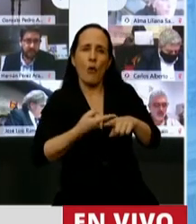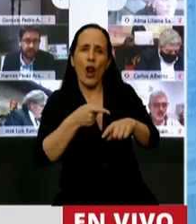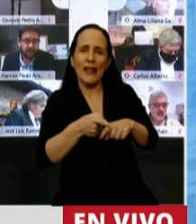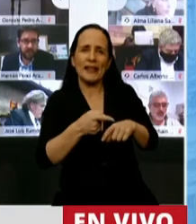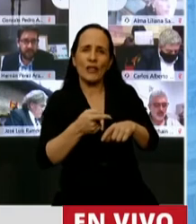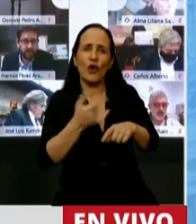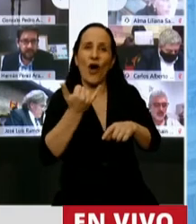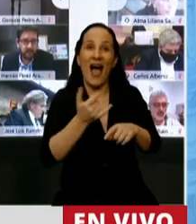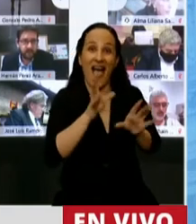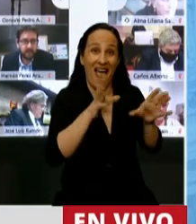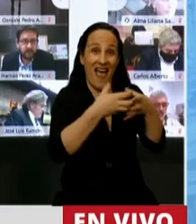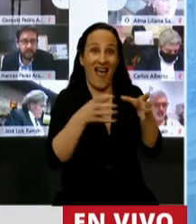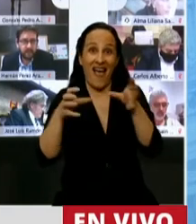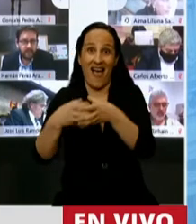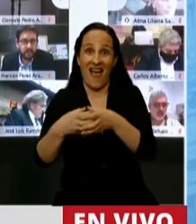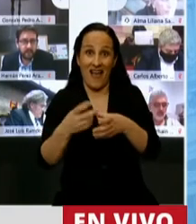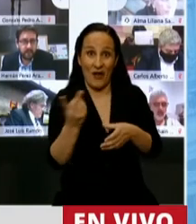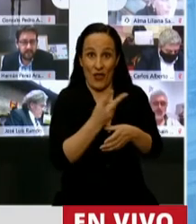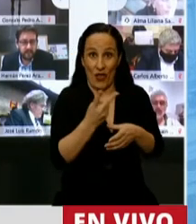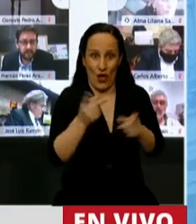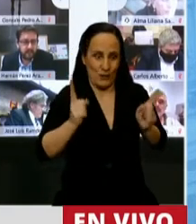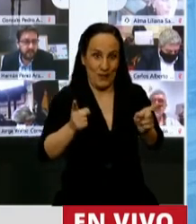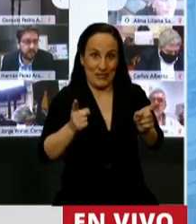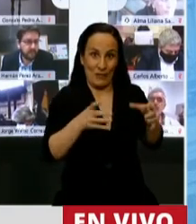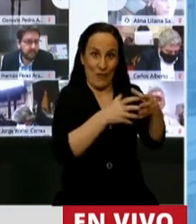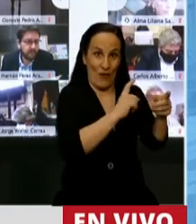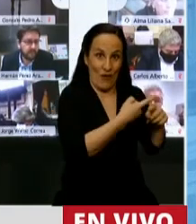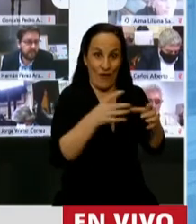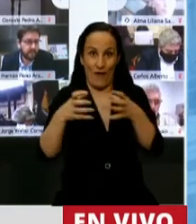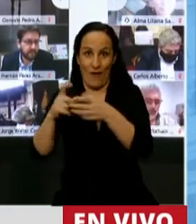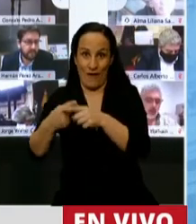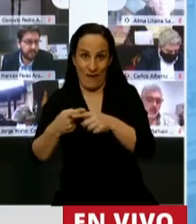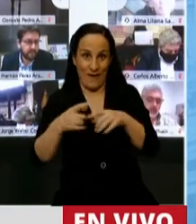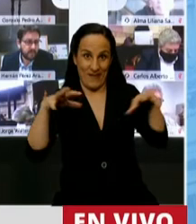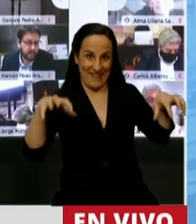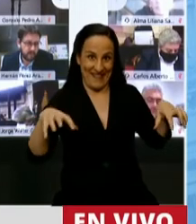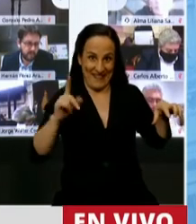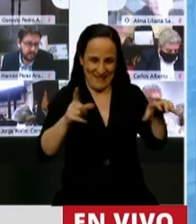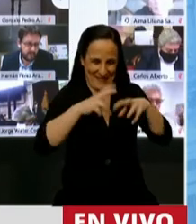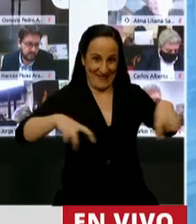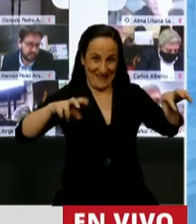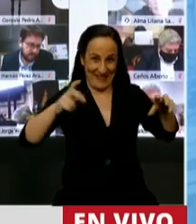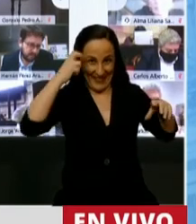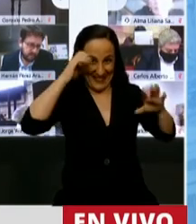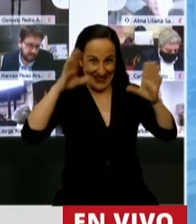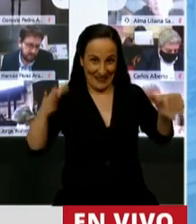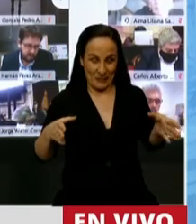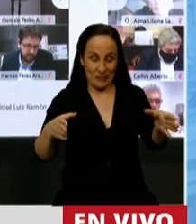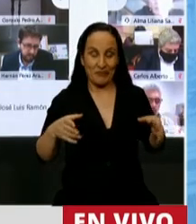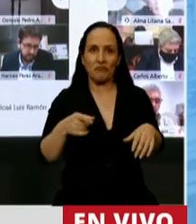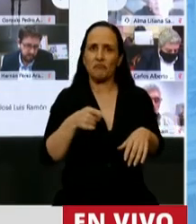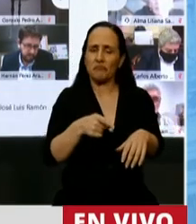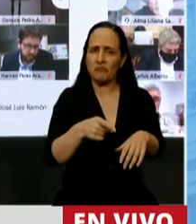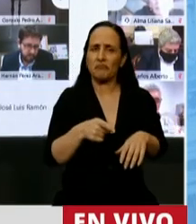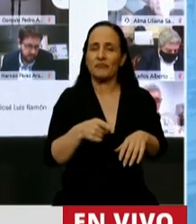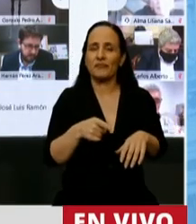grandes coaliciones nacionales, que son las que ubicamos aquí dentro de esta representación parlamentaria. De alguna manera